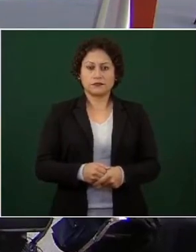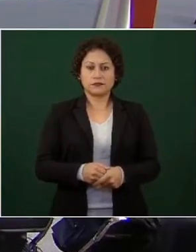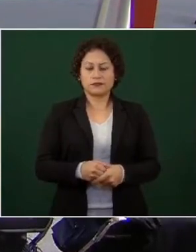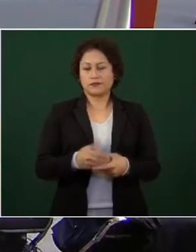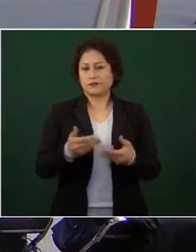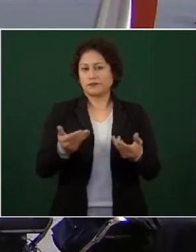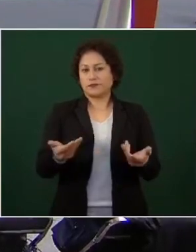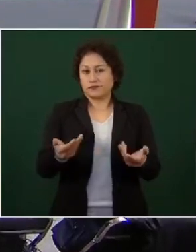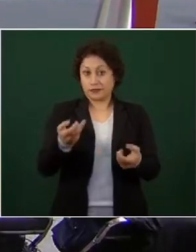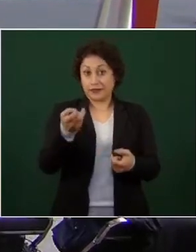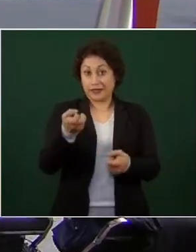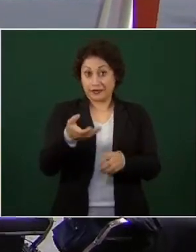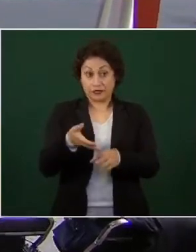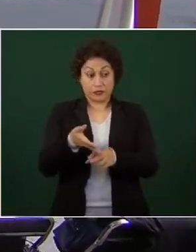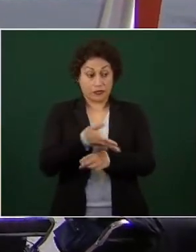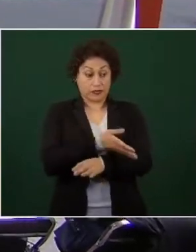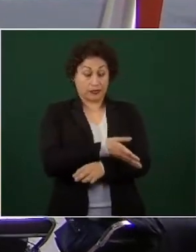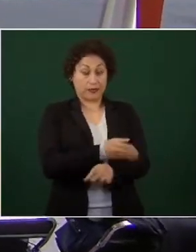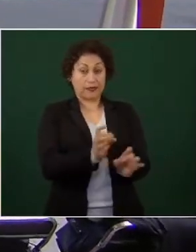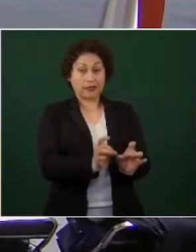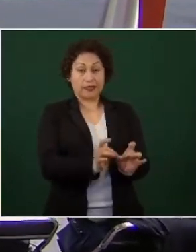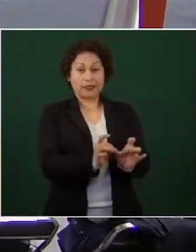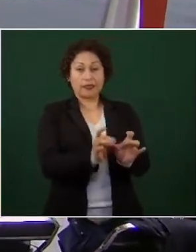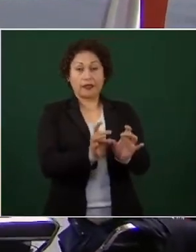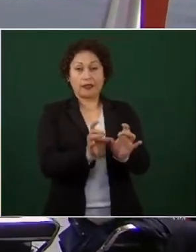Eso es lo que sucedía.